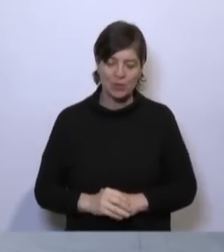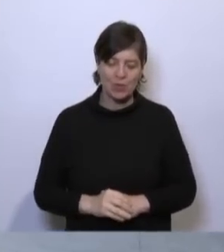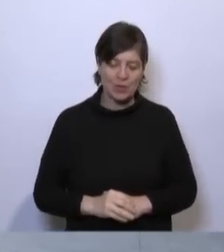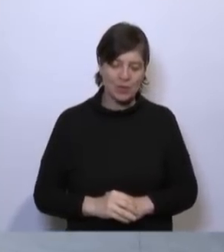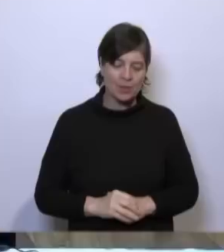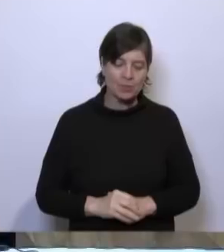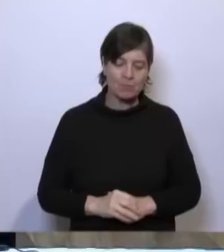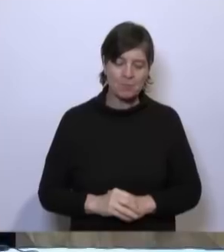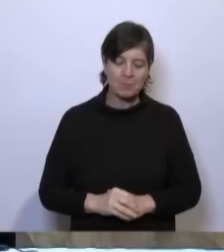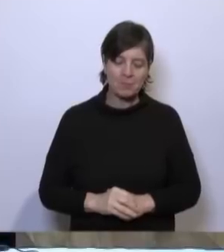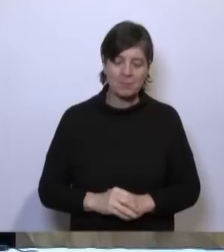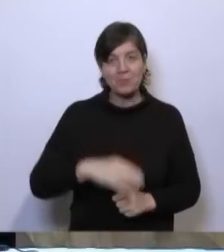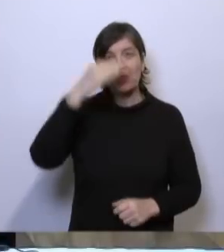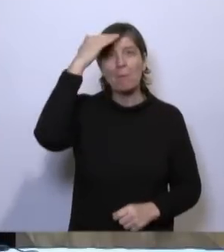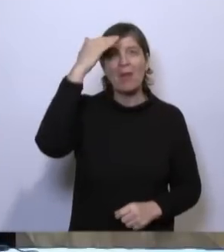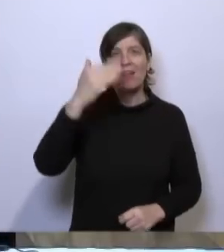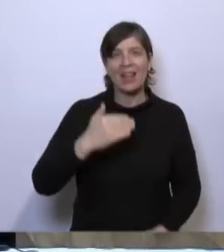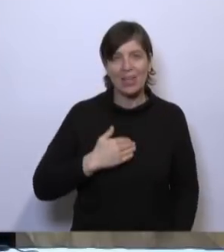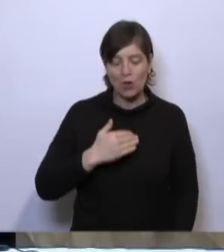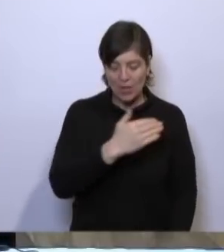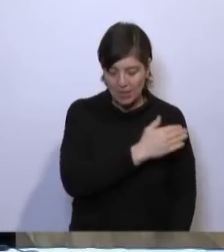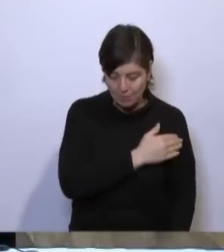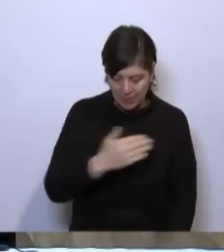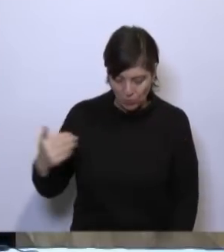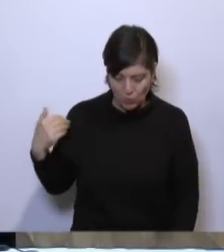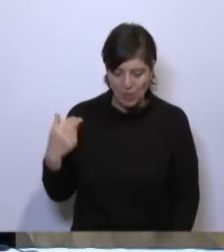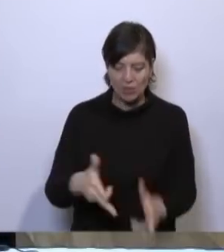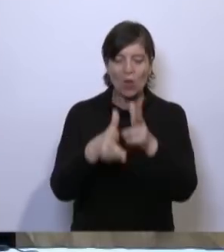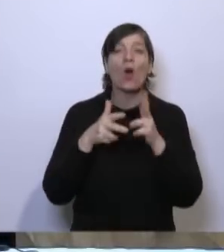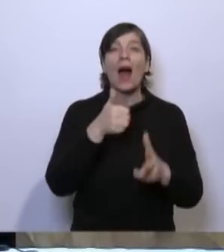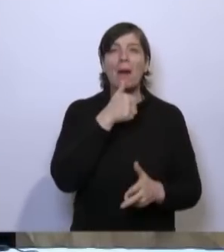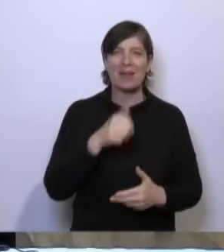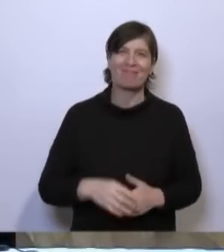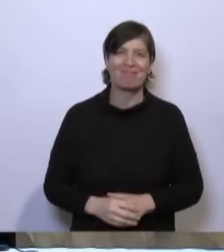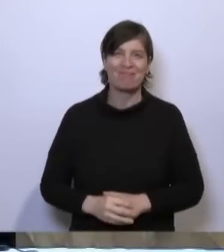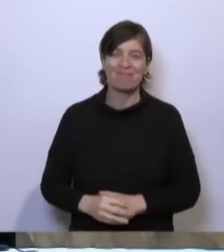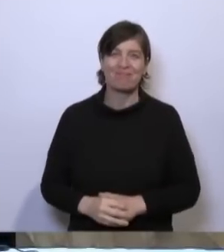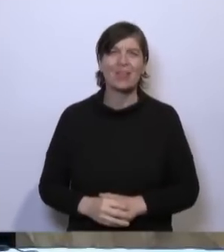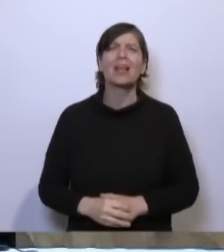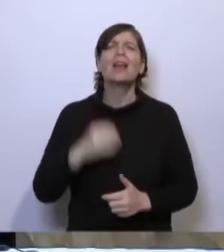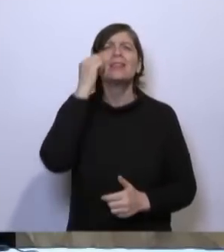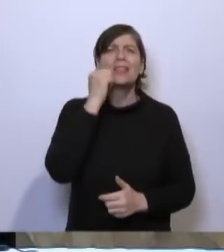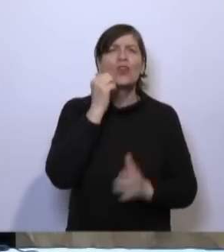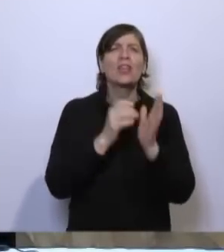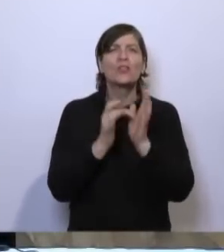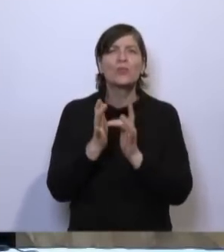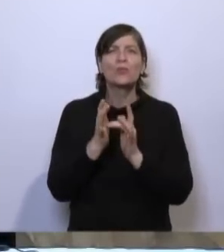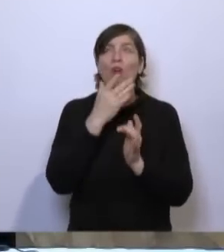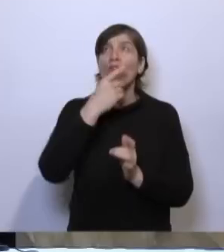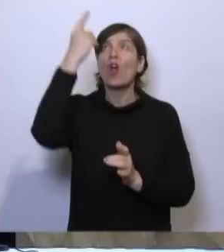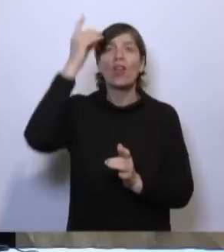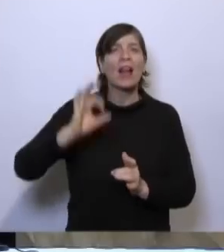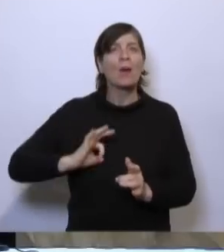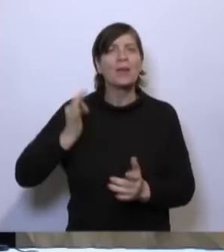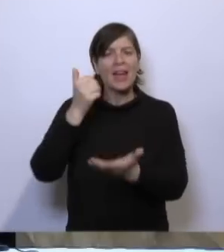Dios. En el nombre del Padre, del Hijo y del Espíritu Santo. Amén. Que el Señor Jesús, el Dios de la